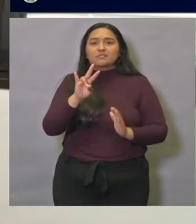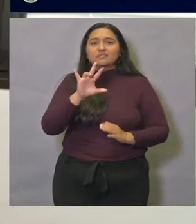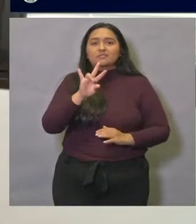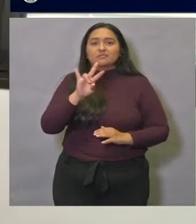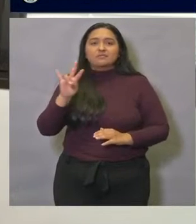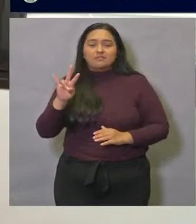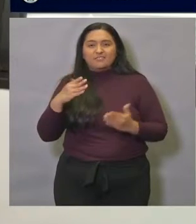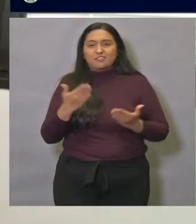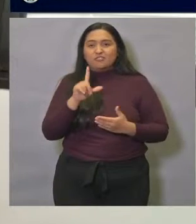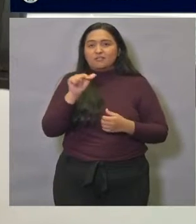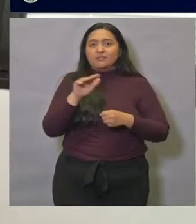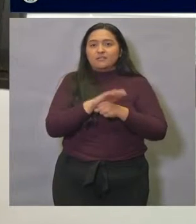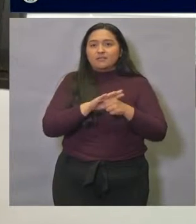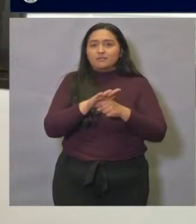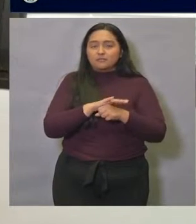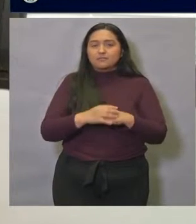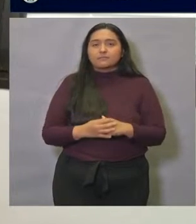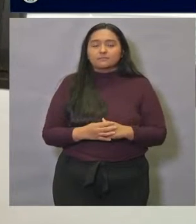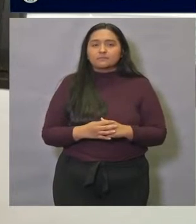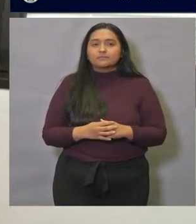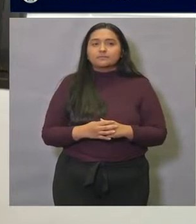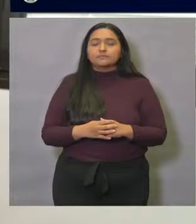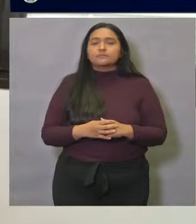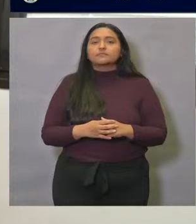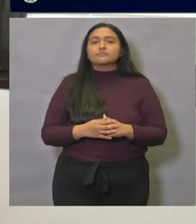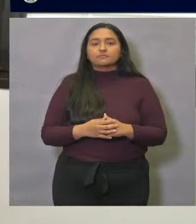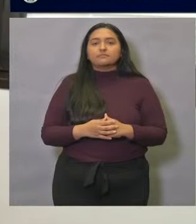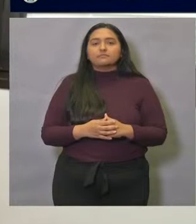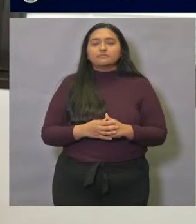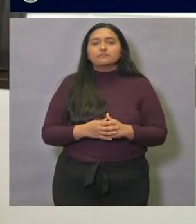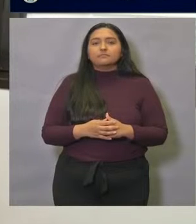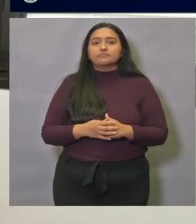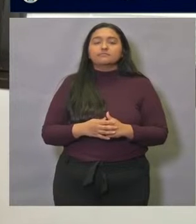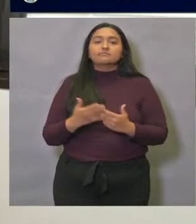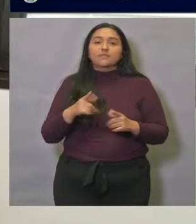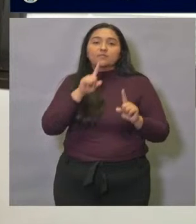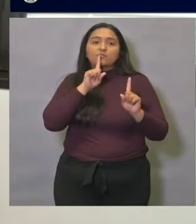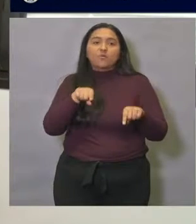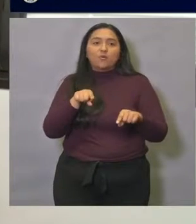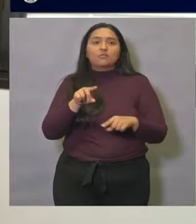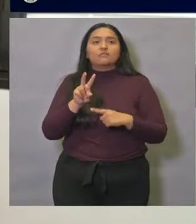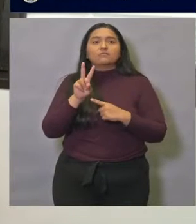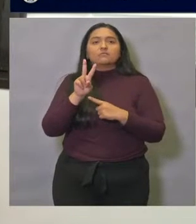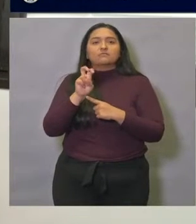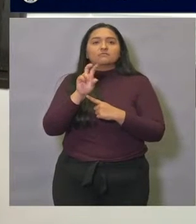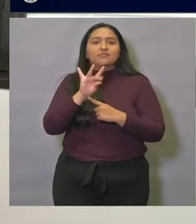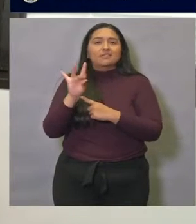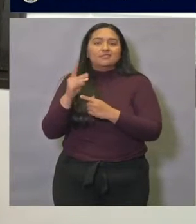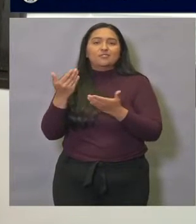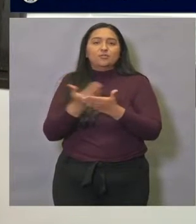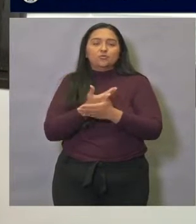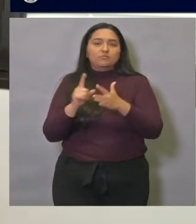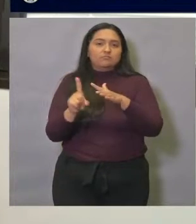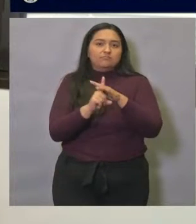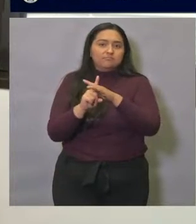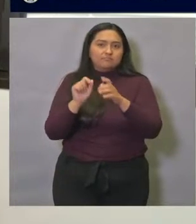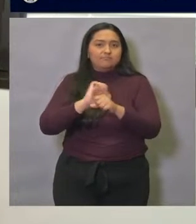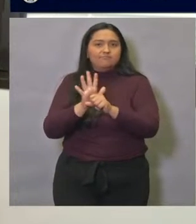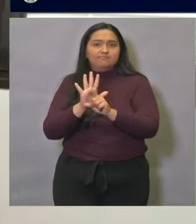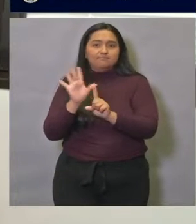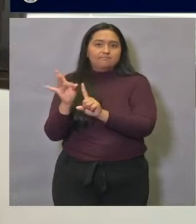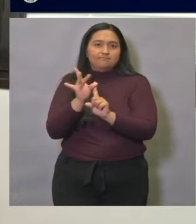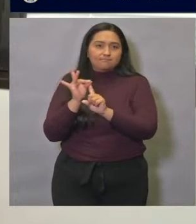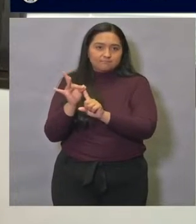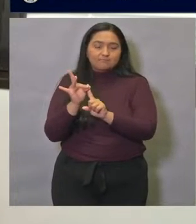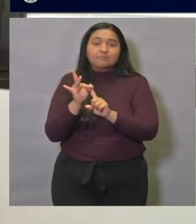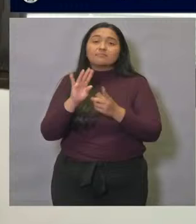23,777 en el condado de Los Ángeles. Hoy también estamos reportando 288 casos nuevos. Esto eleva el número total